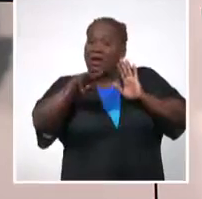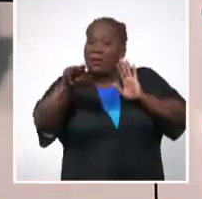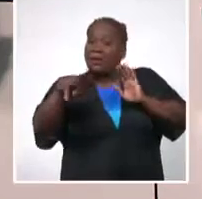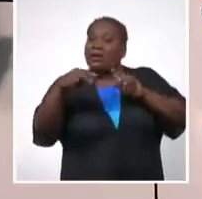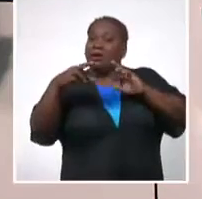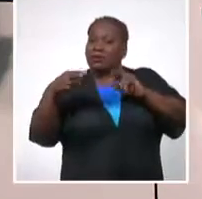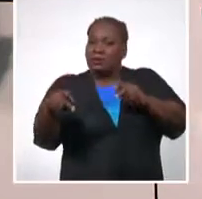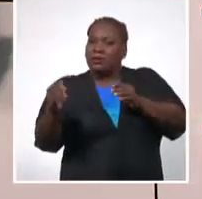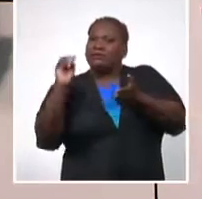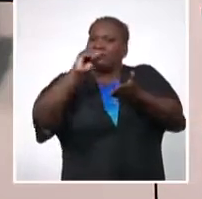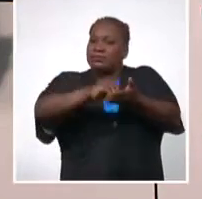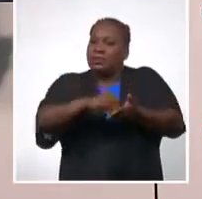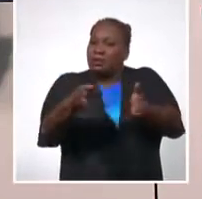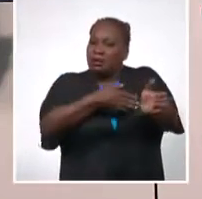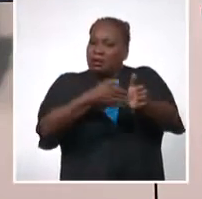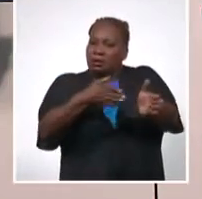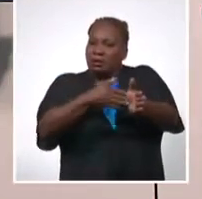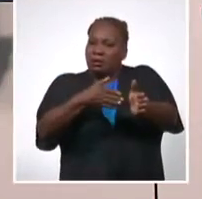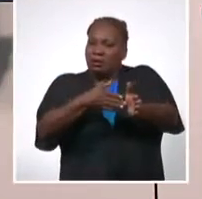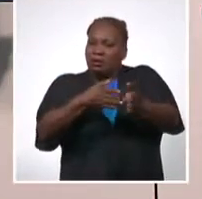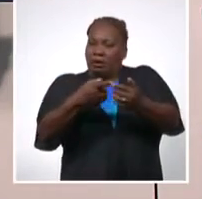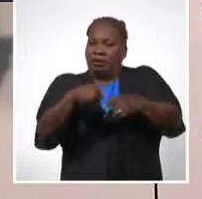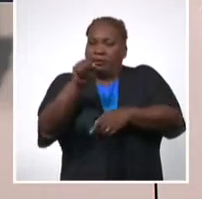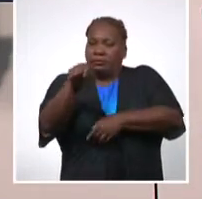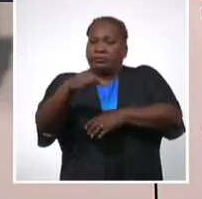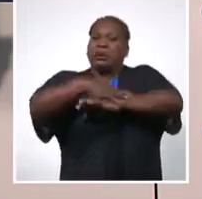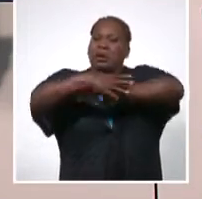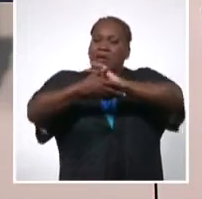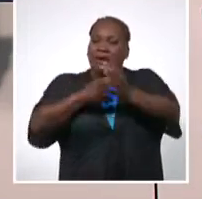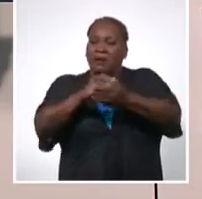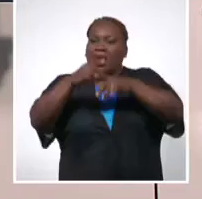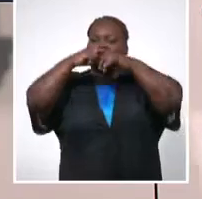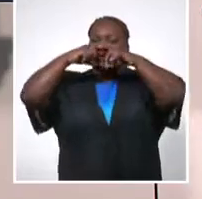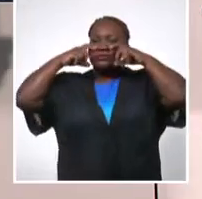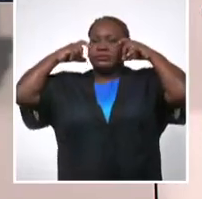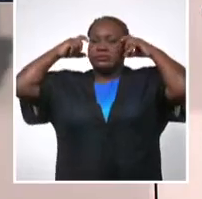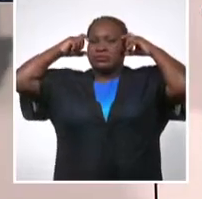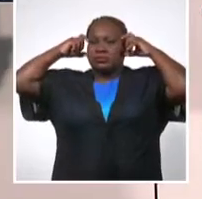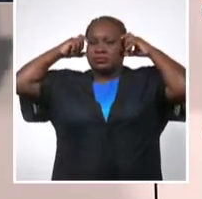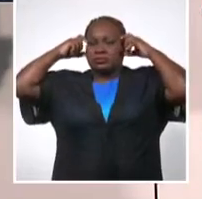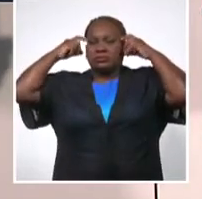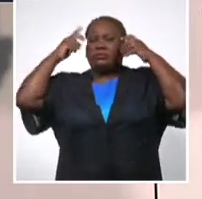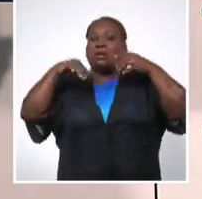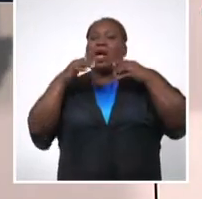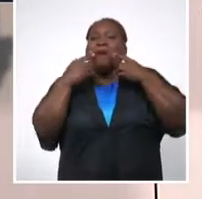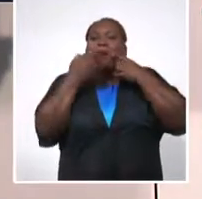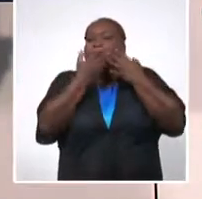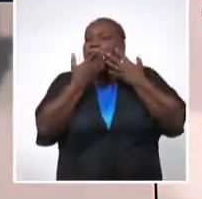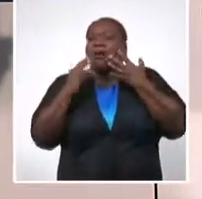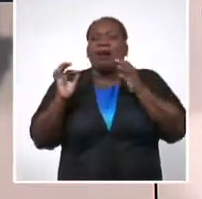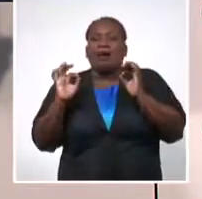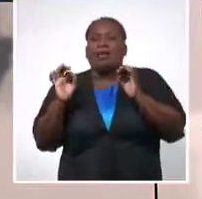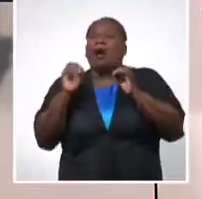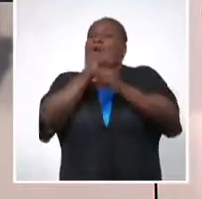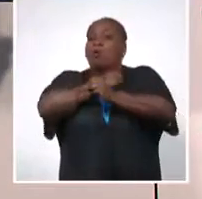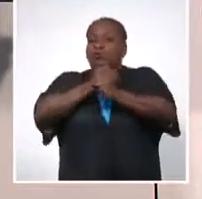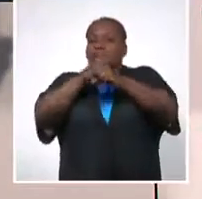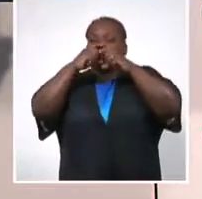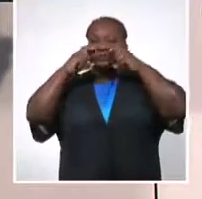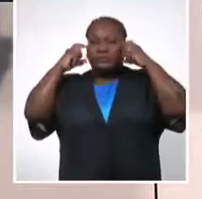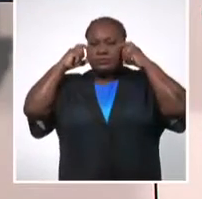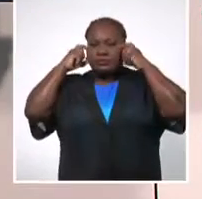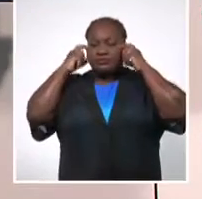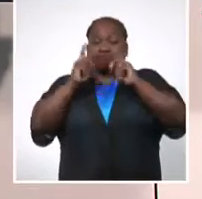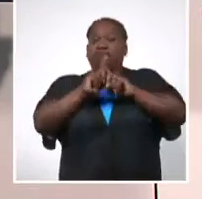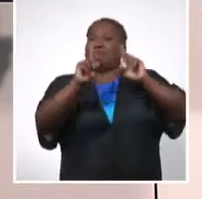puedan descarrilarse. Pero si usted se lava las manos con frecuencia, no se las lleva a la boca, usa el nasobuco, mantiene